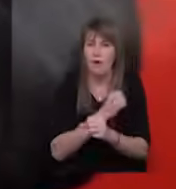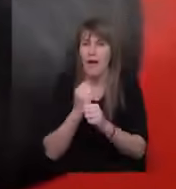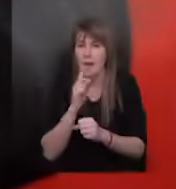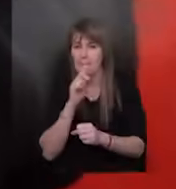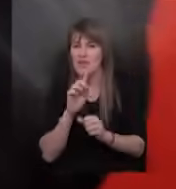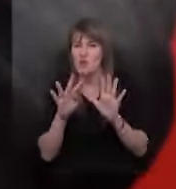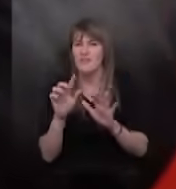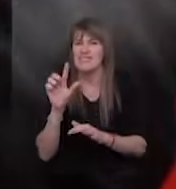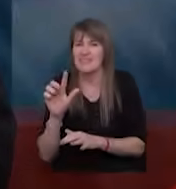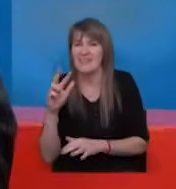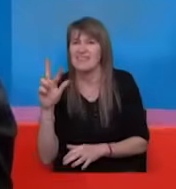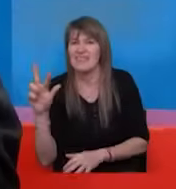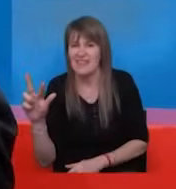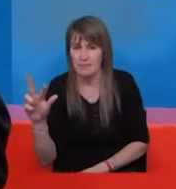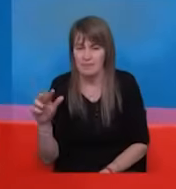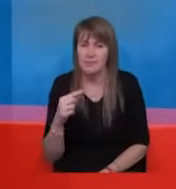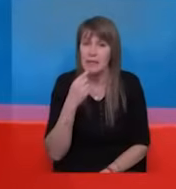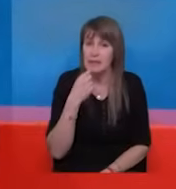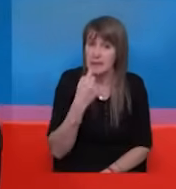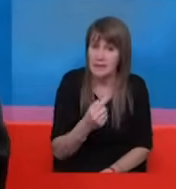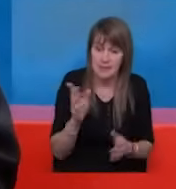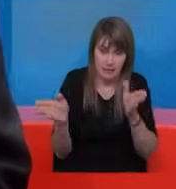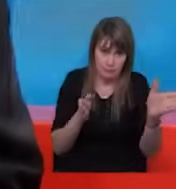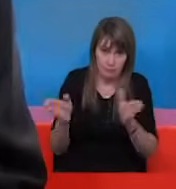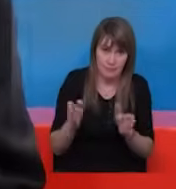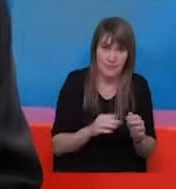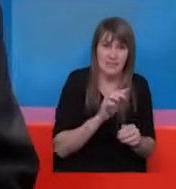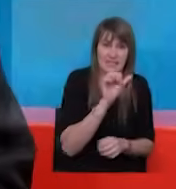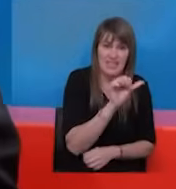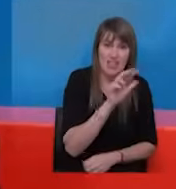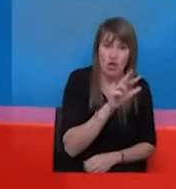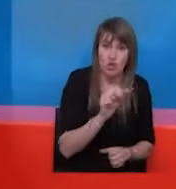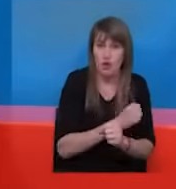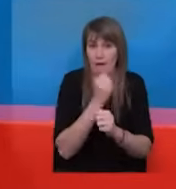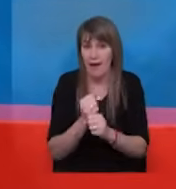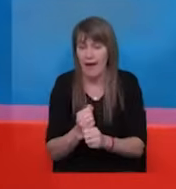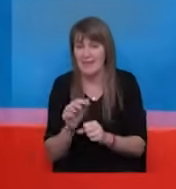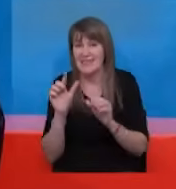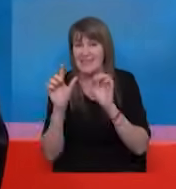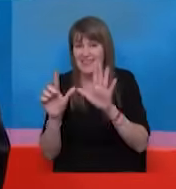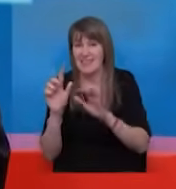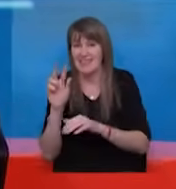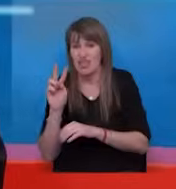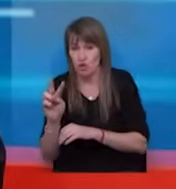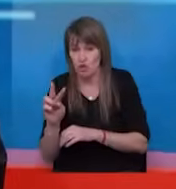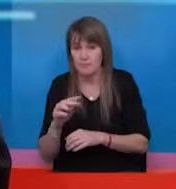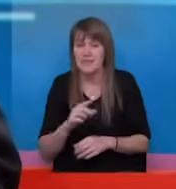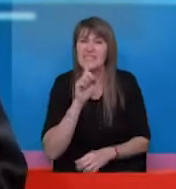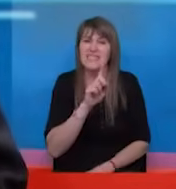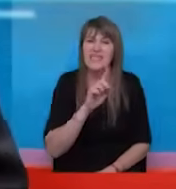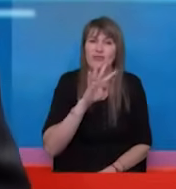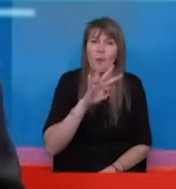1955-1973, donde dice que entre 1968 y 1972 hubo